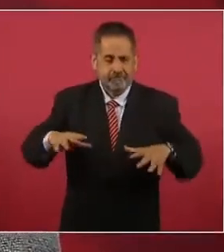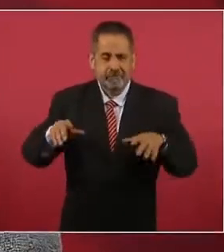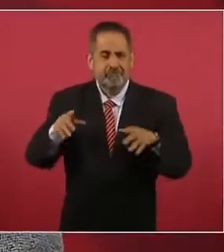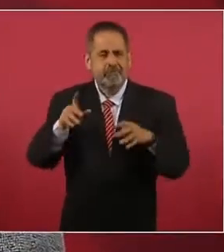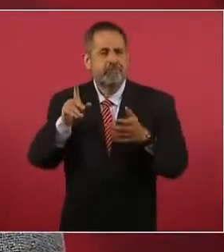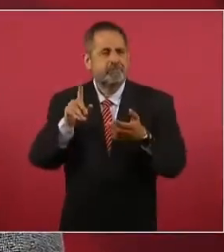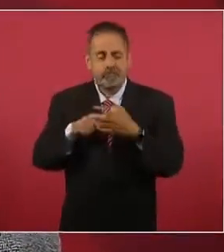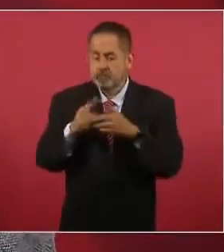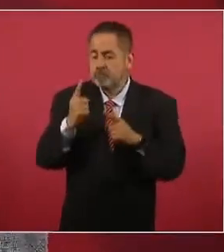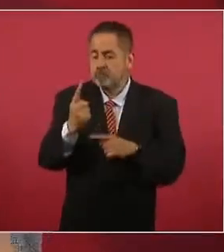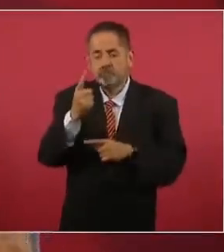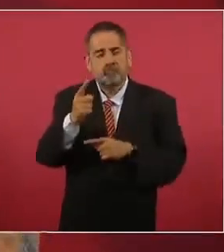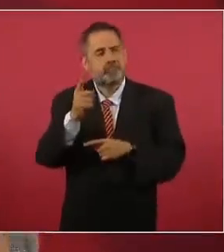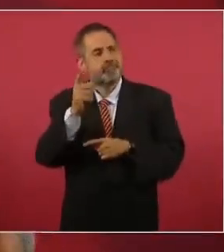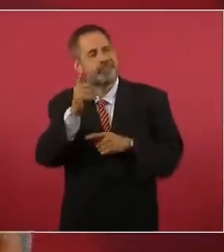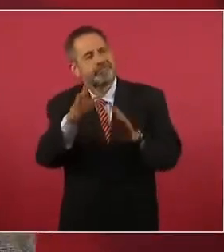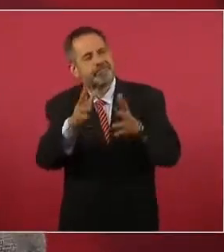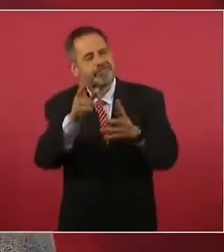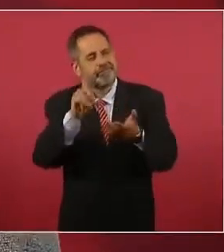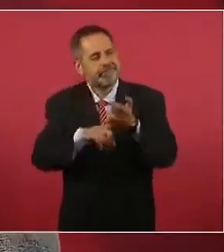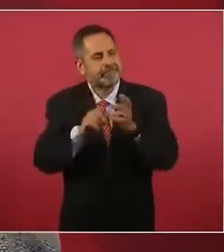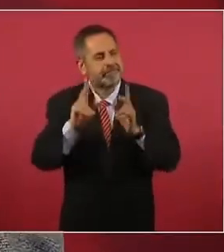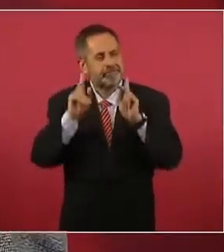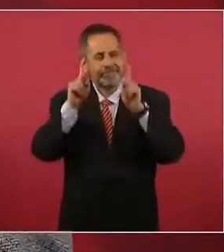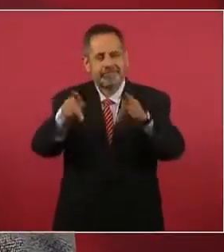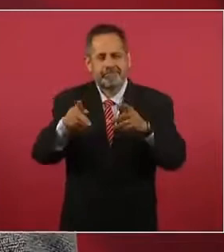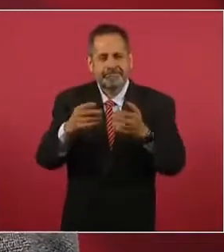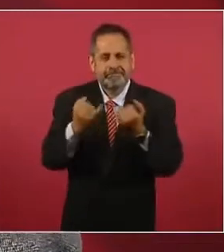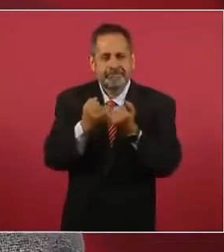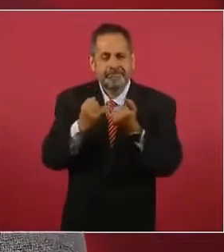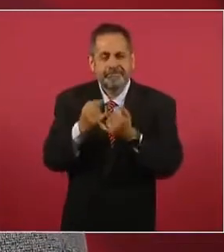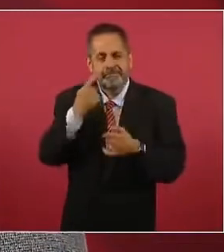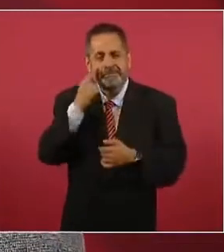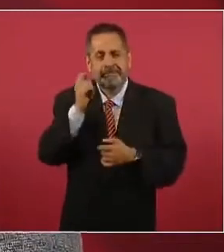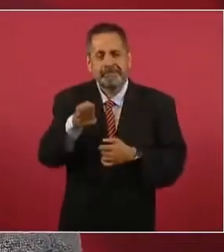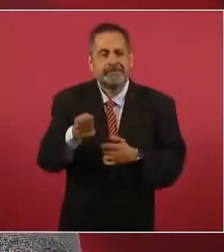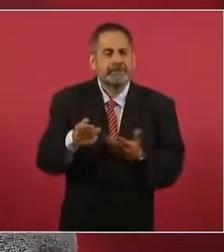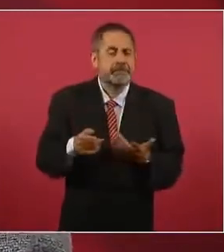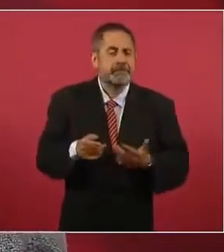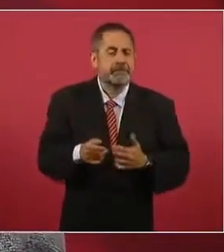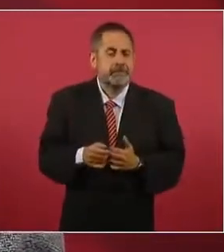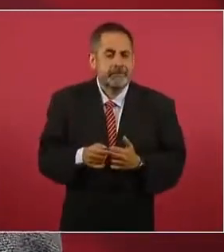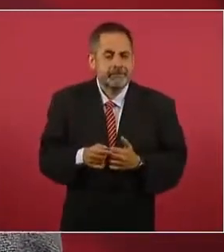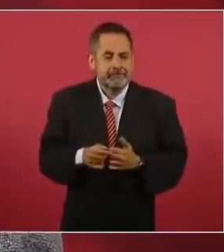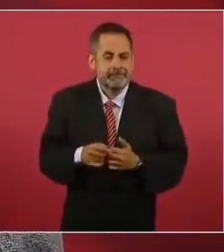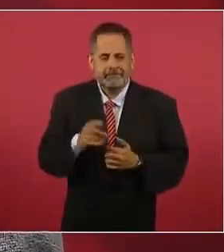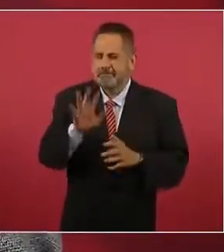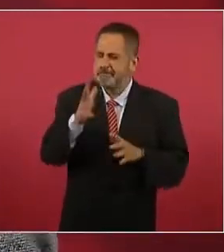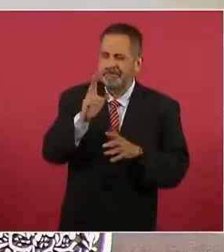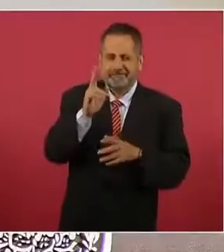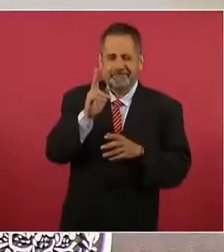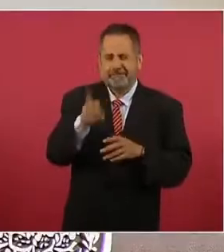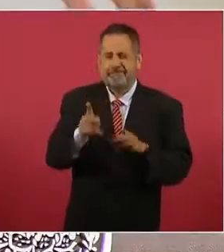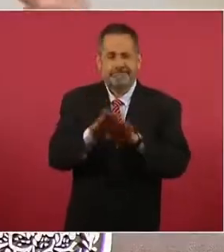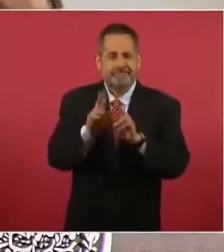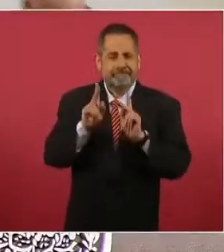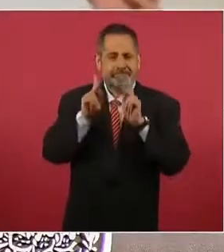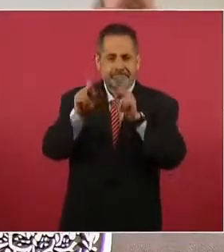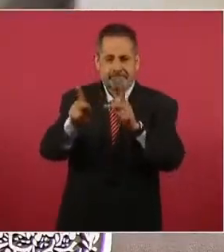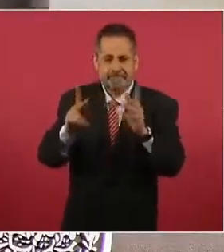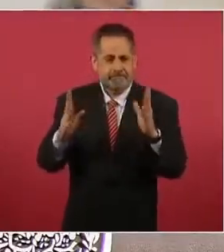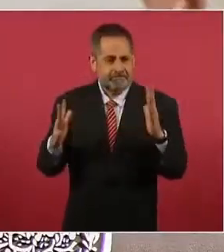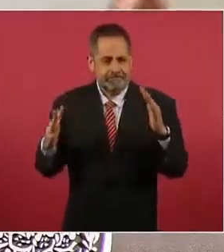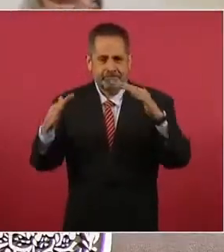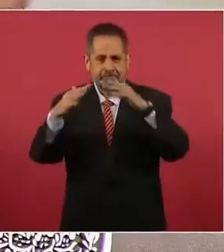un puente, para la gente que me escucha, es como un puente y en ese puente van todas